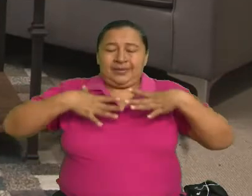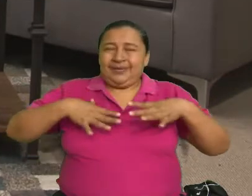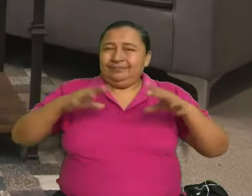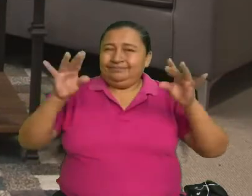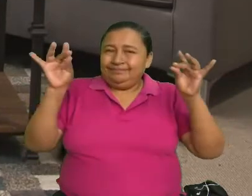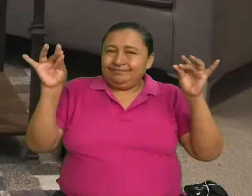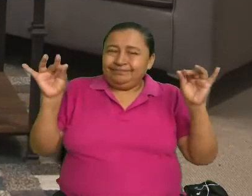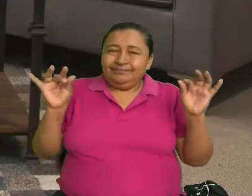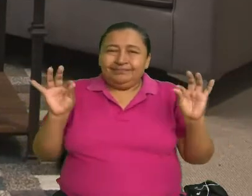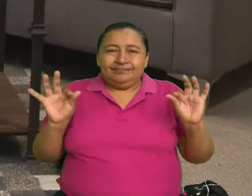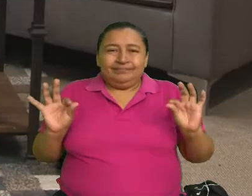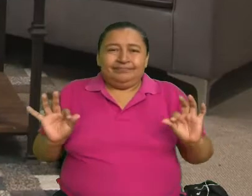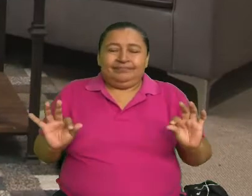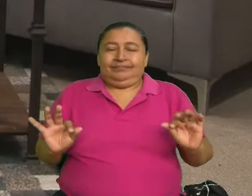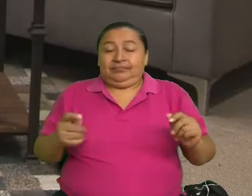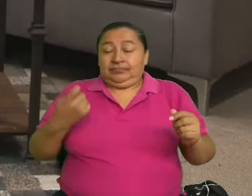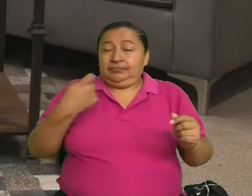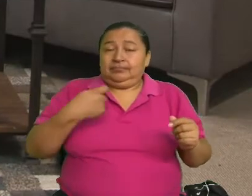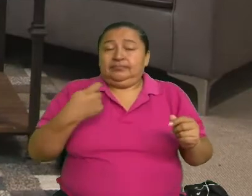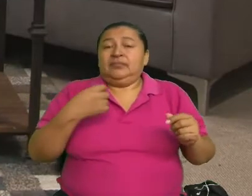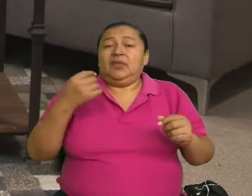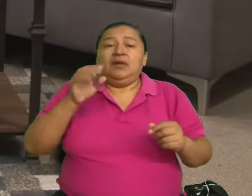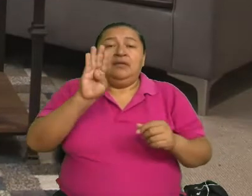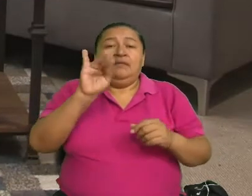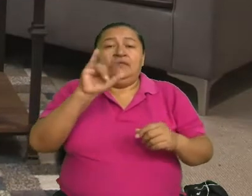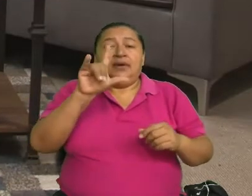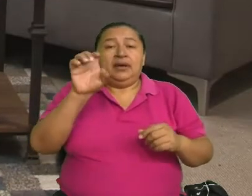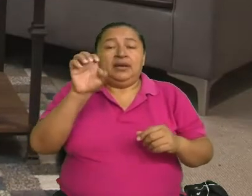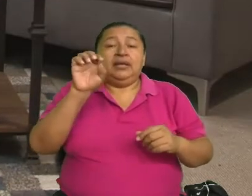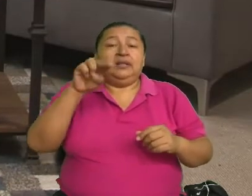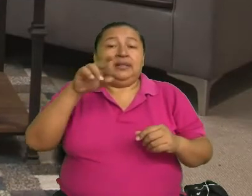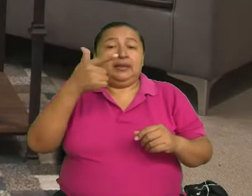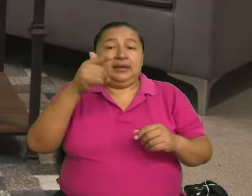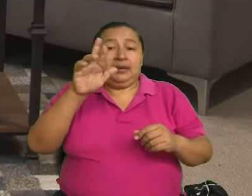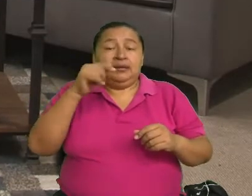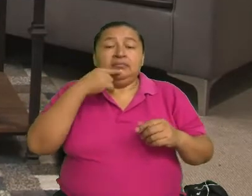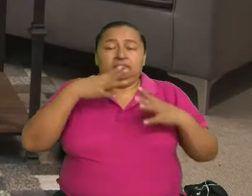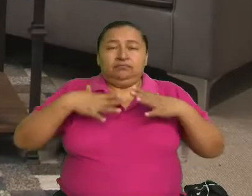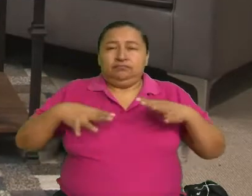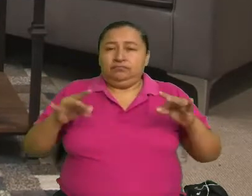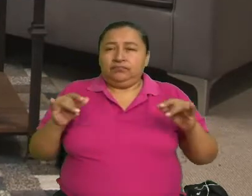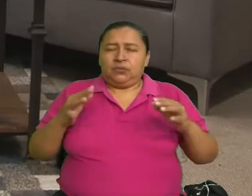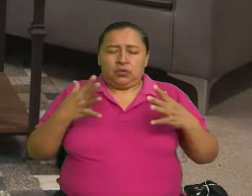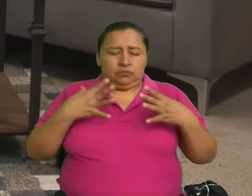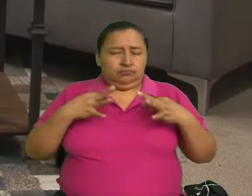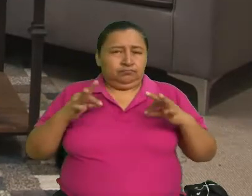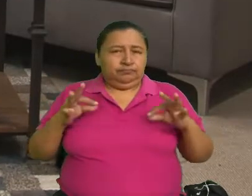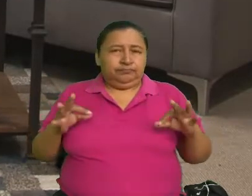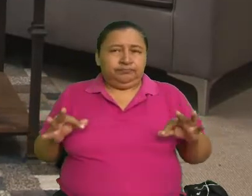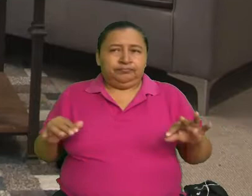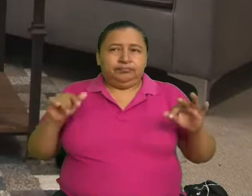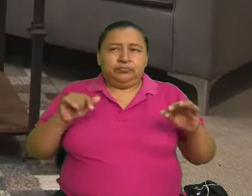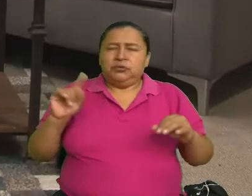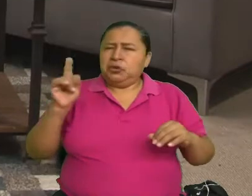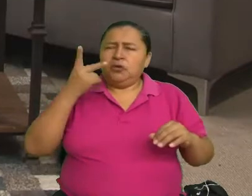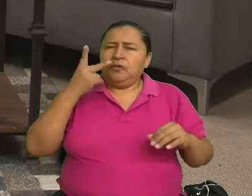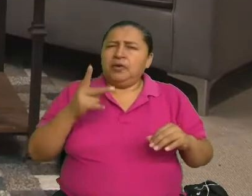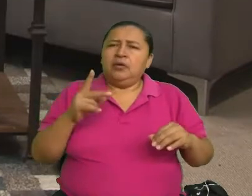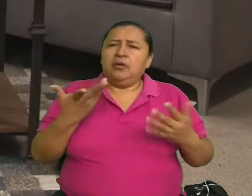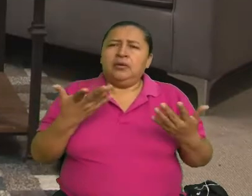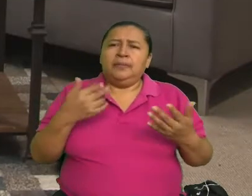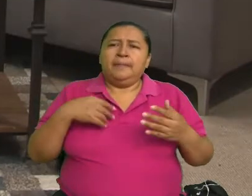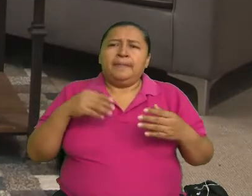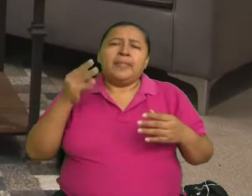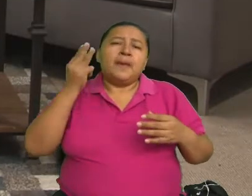fantasía que salen en Masaya. El traje, por ejemplo, lujoso, que ya no lo veo, de